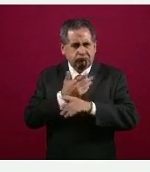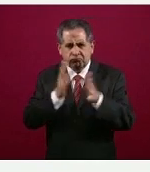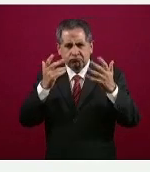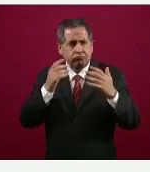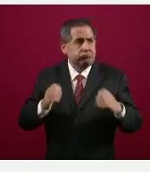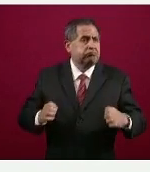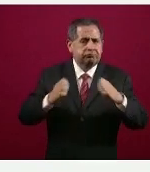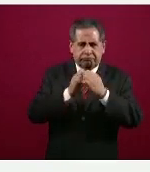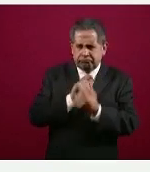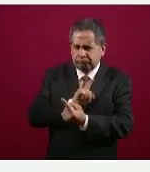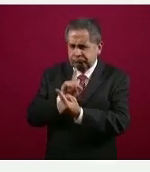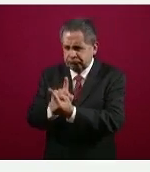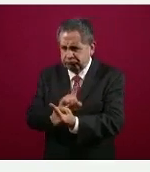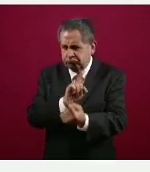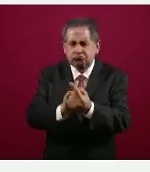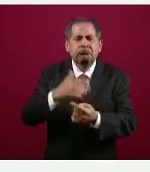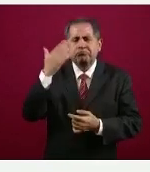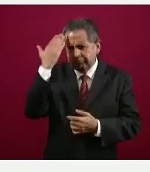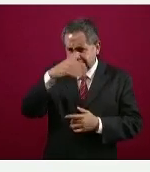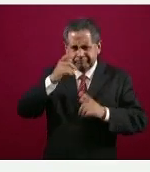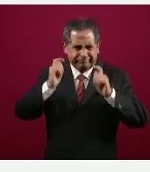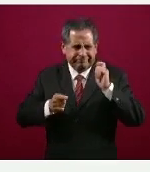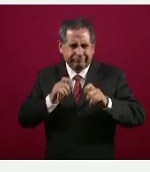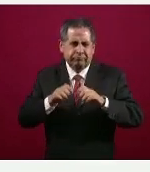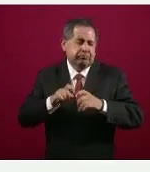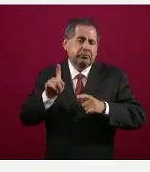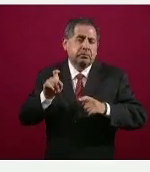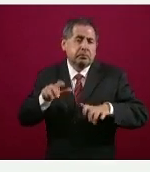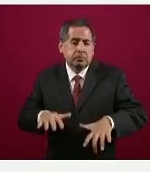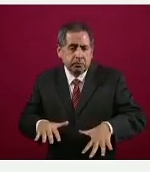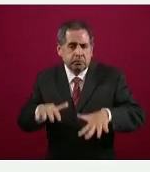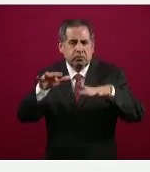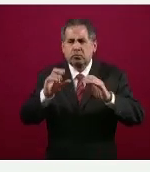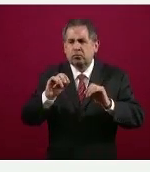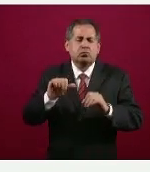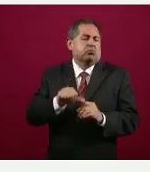de emergencias, no únicamente de inundaciones. Y